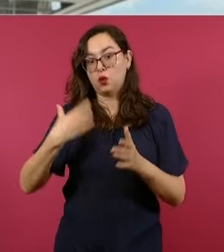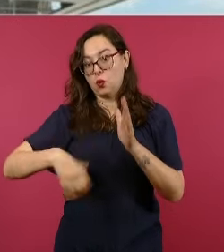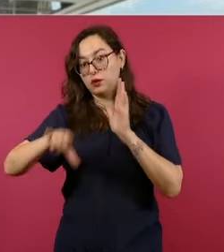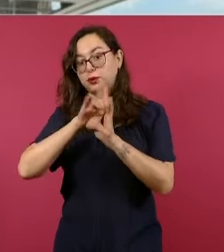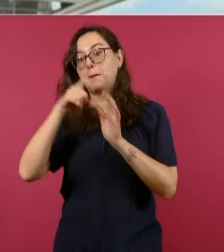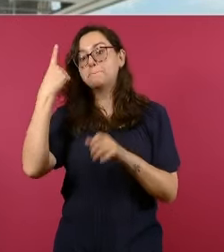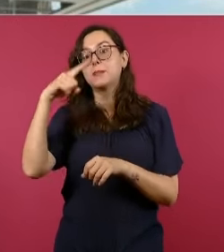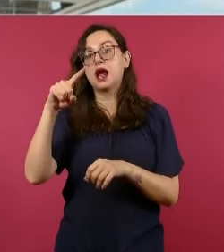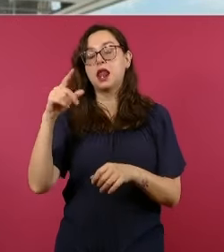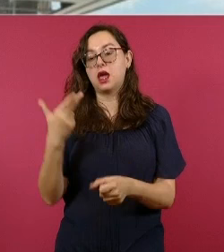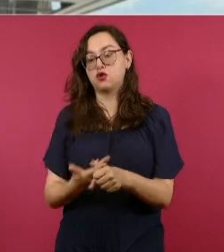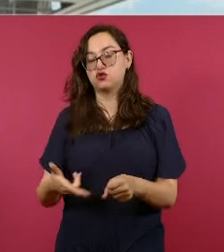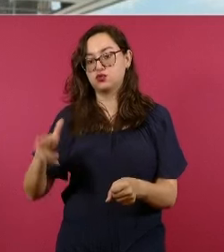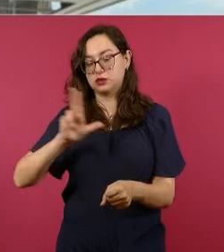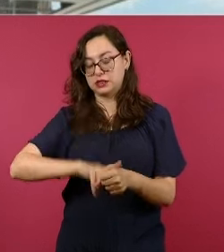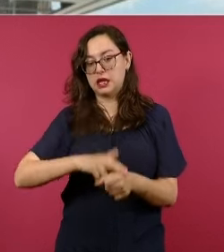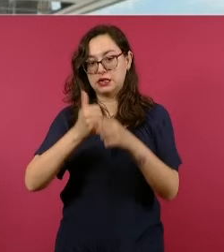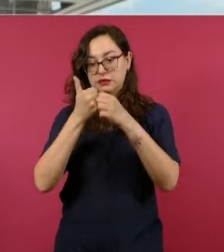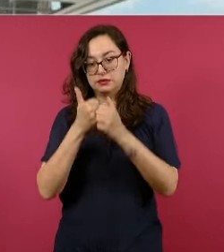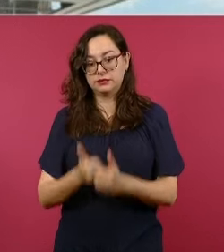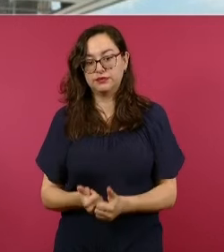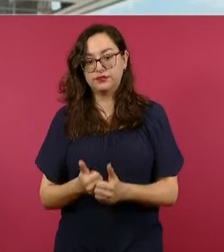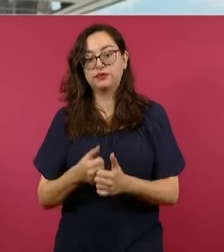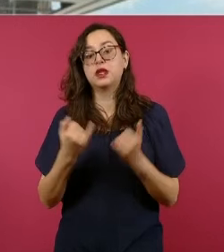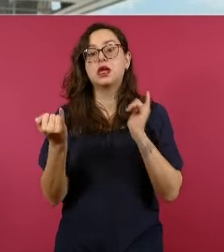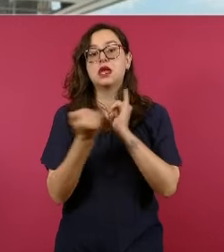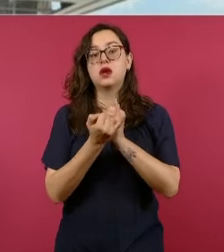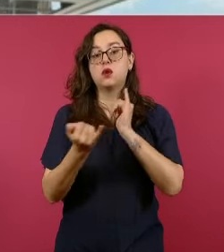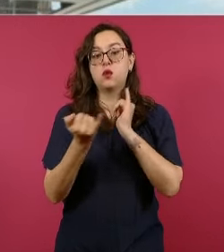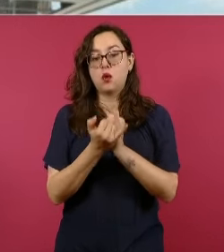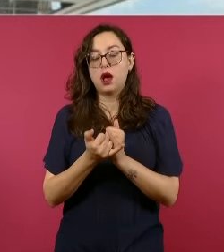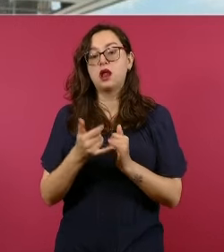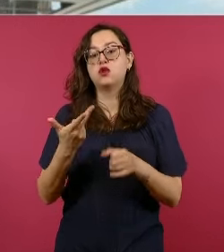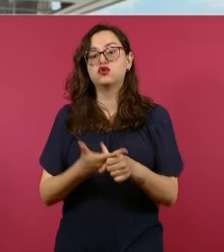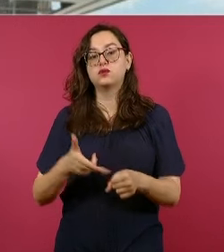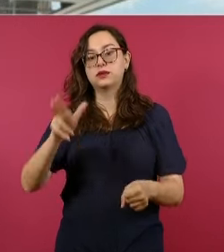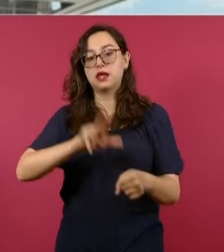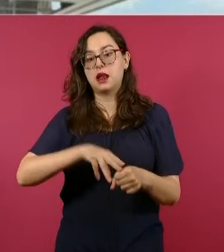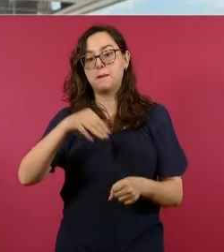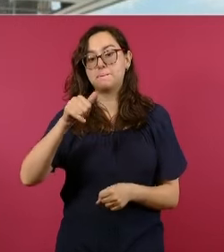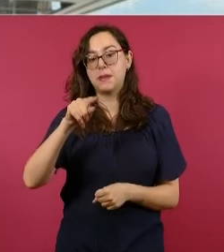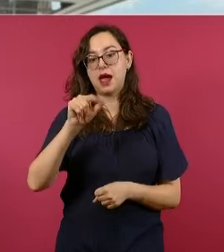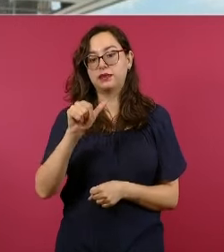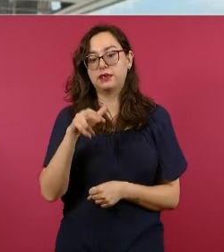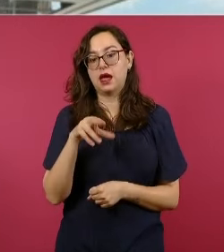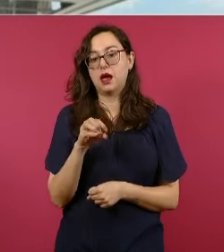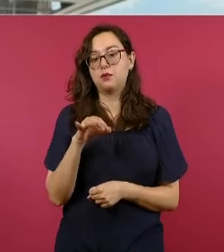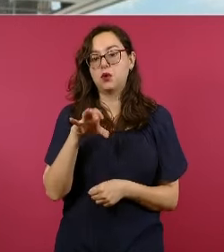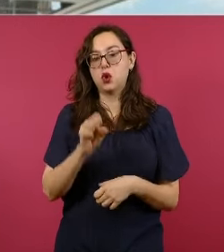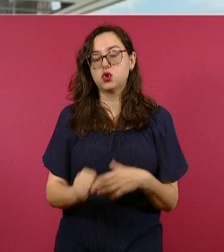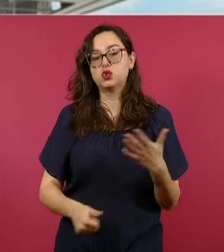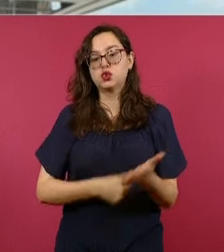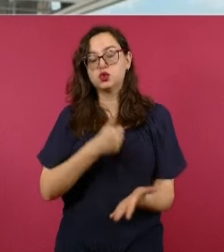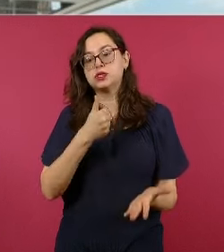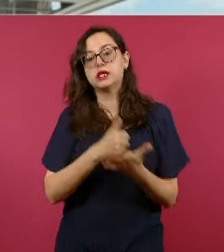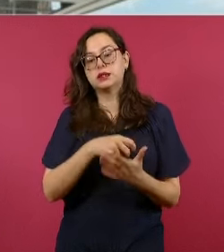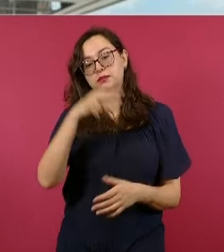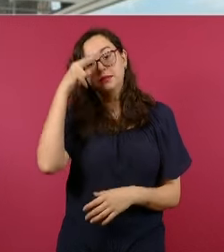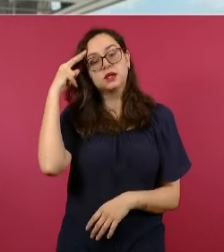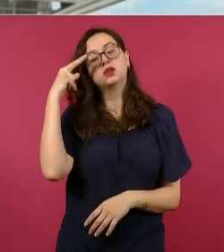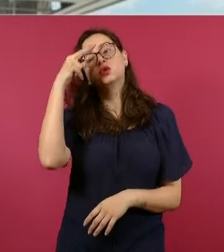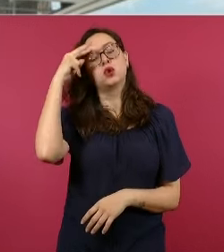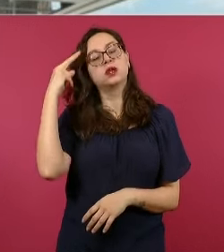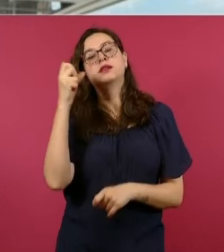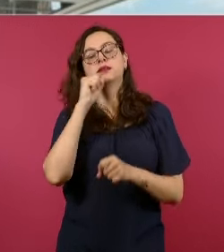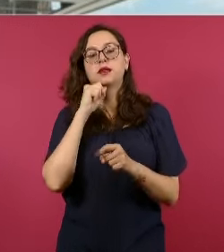también se está trabajando y en el hospital de Matamoros de imen Star y en el centro ecológico de Ciudad Victoria que atenderá a personas sin